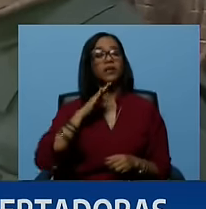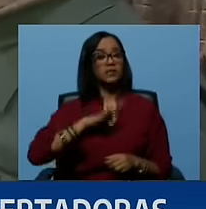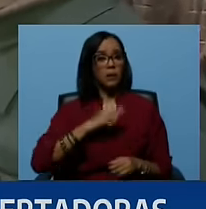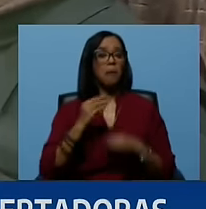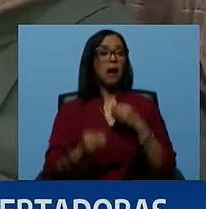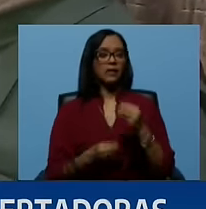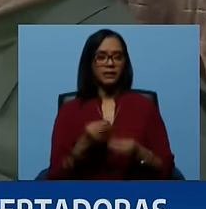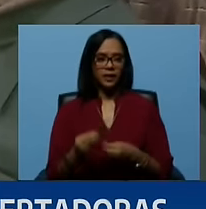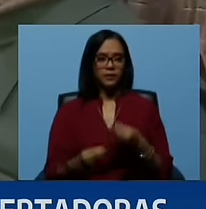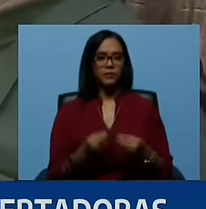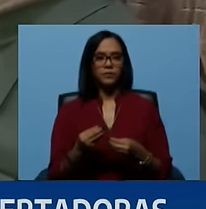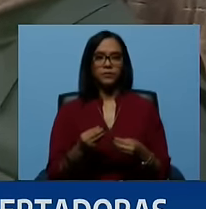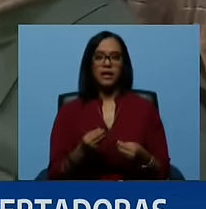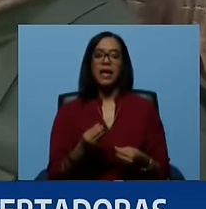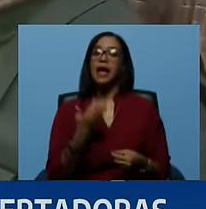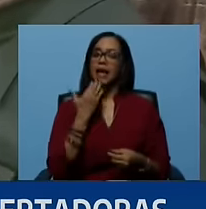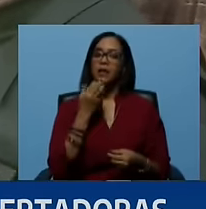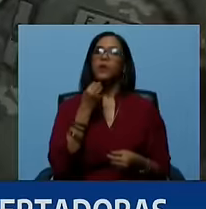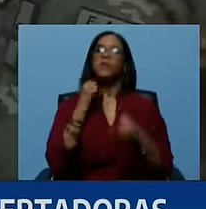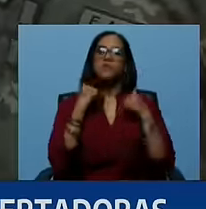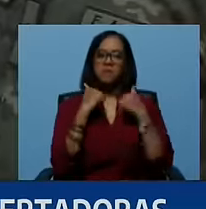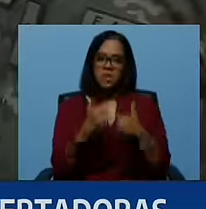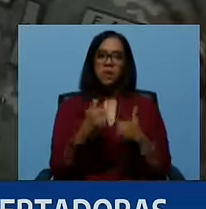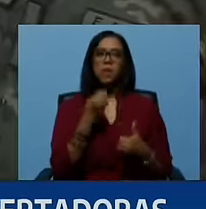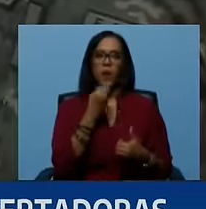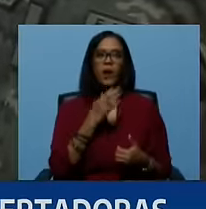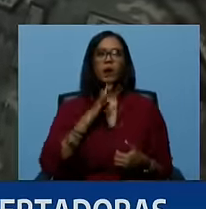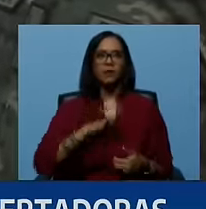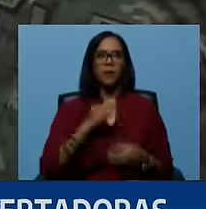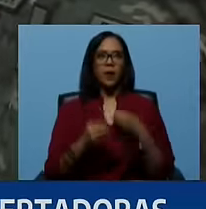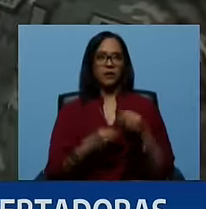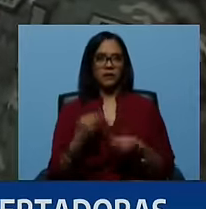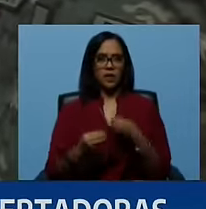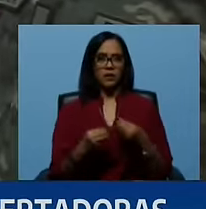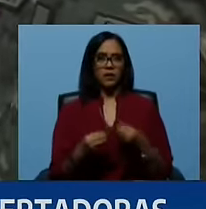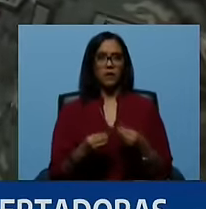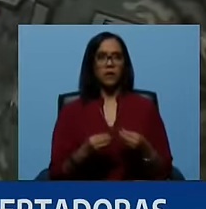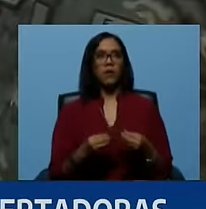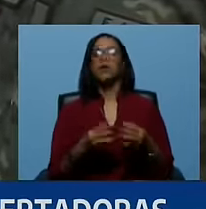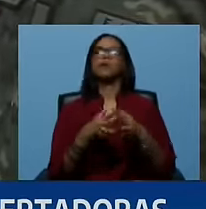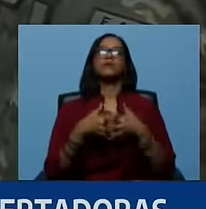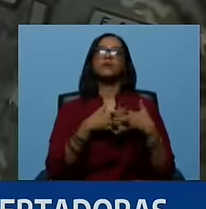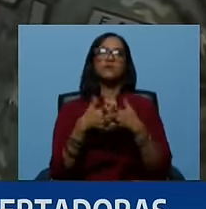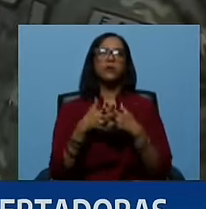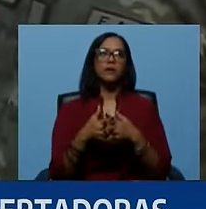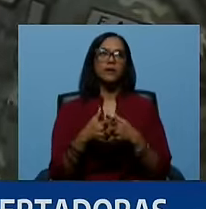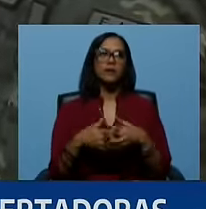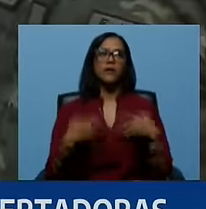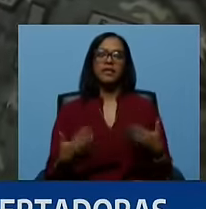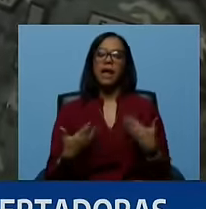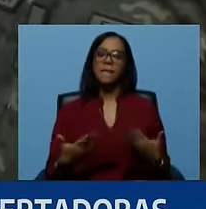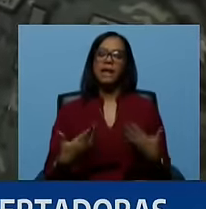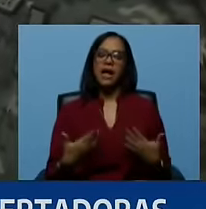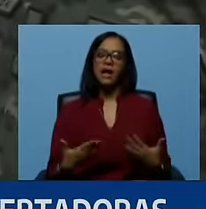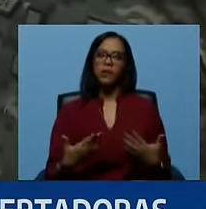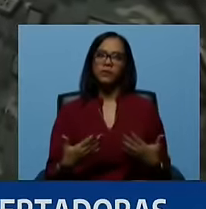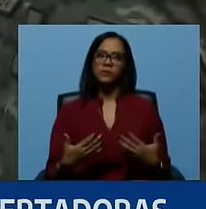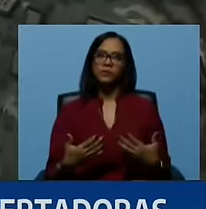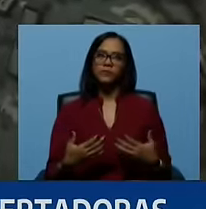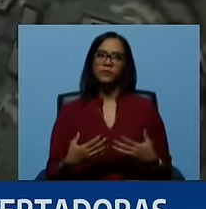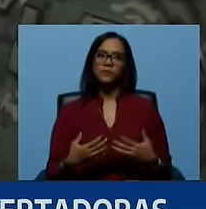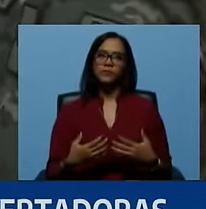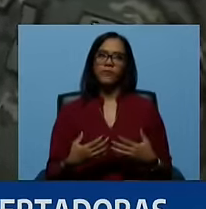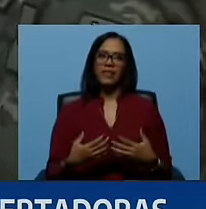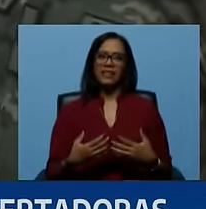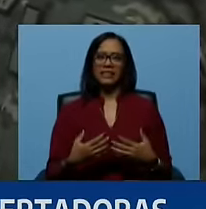haciendo algo bien bueno debemos estar haciendo cuando los gringos desesperados sacan sus